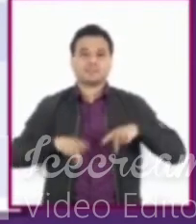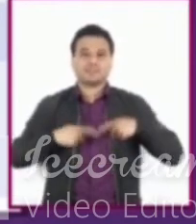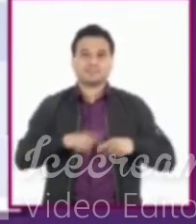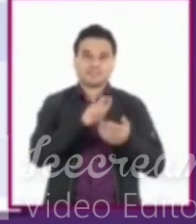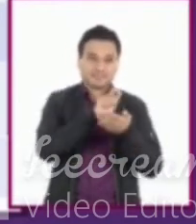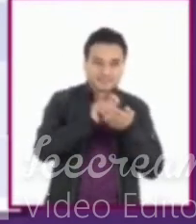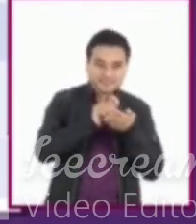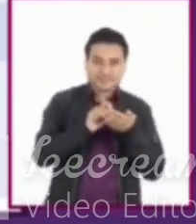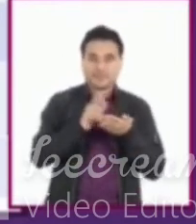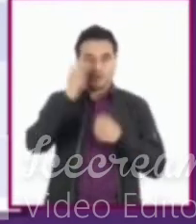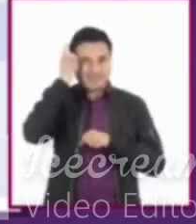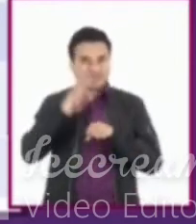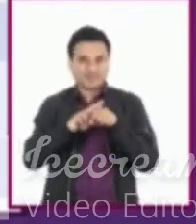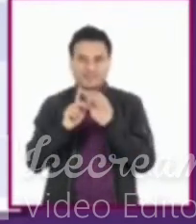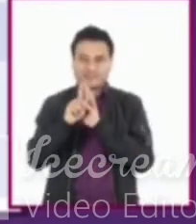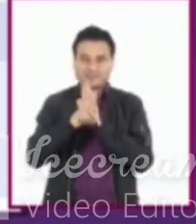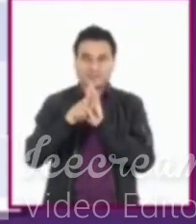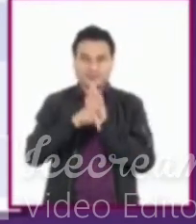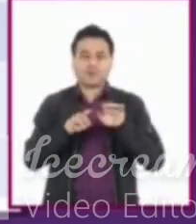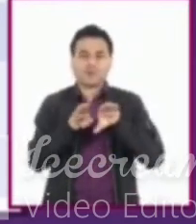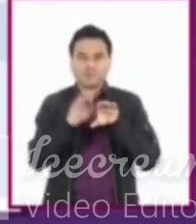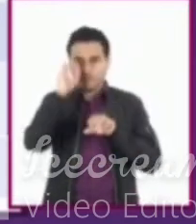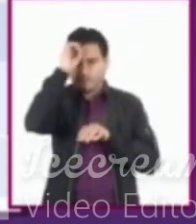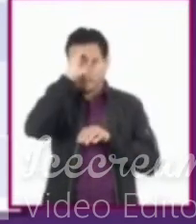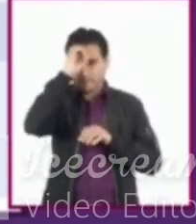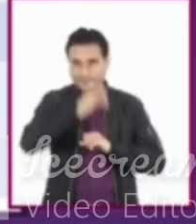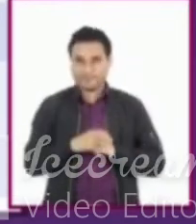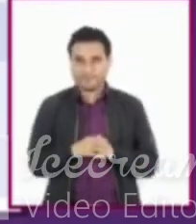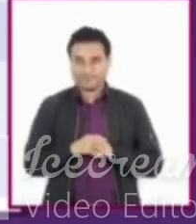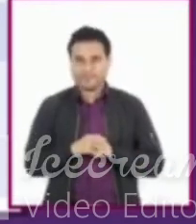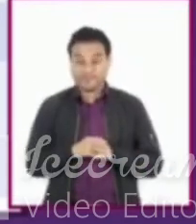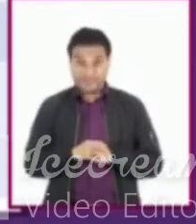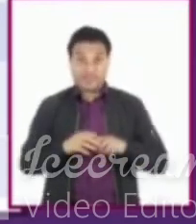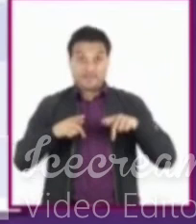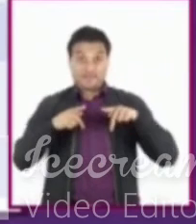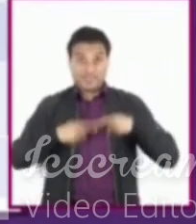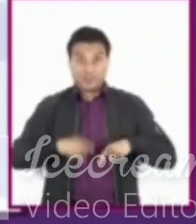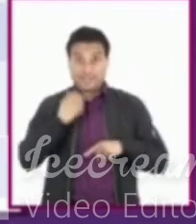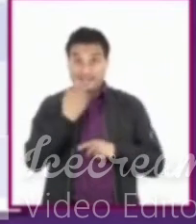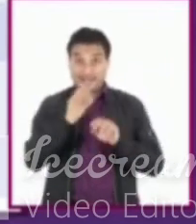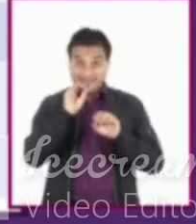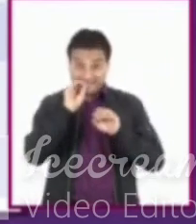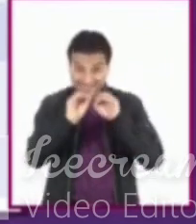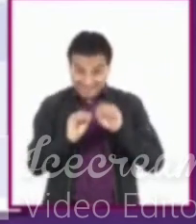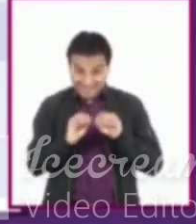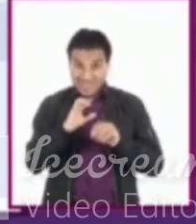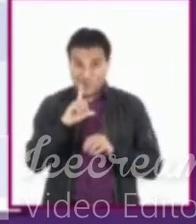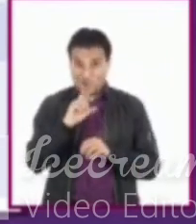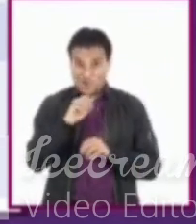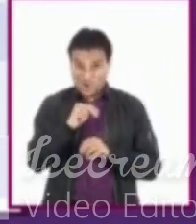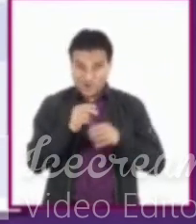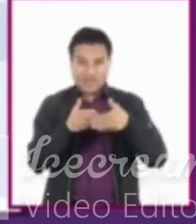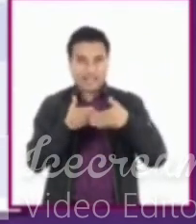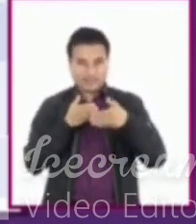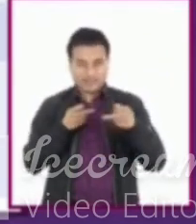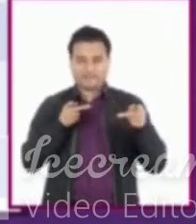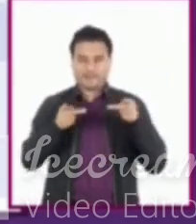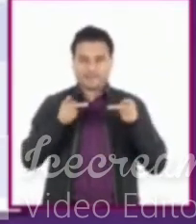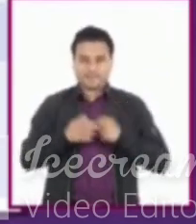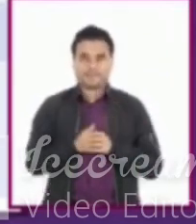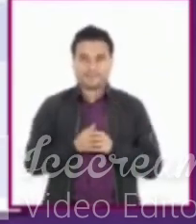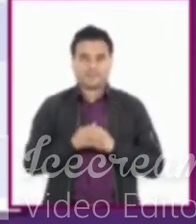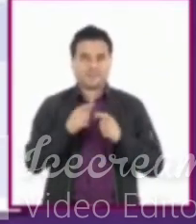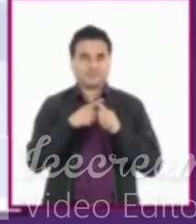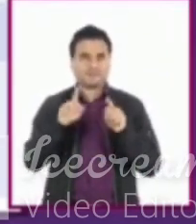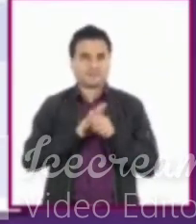bueno, cualquiera requiere de gran preparación para llevar a cabo este trabajo. Diferencias, en